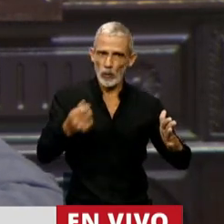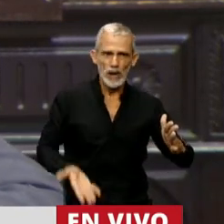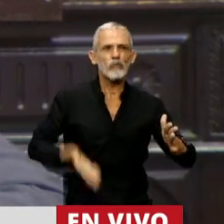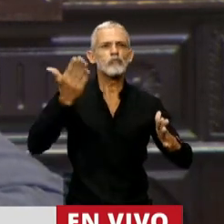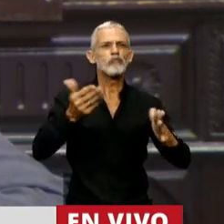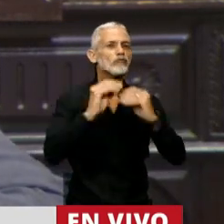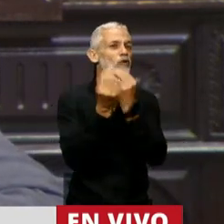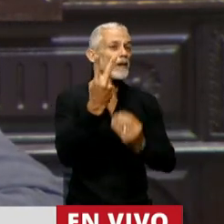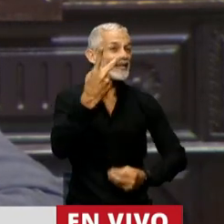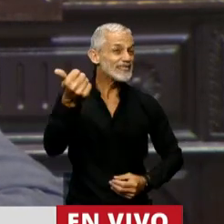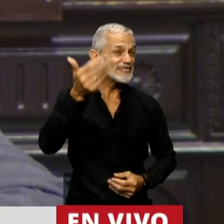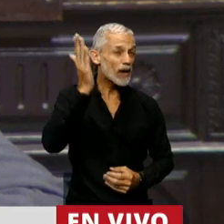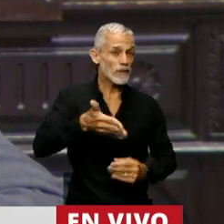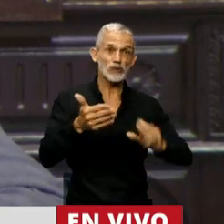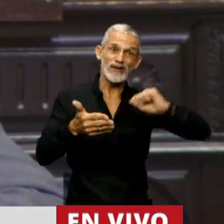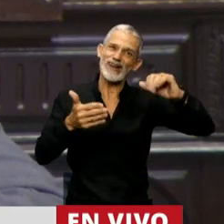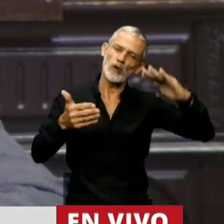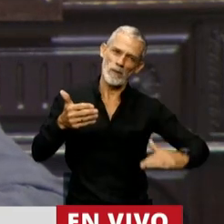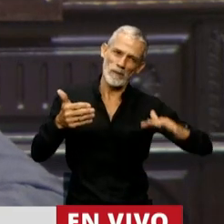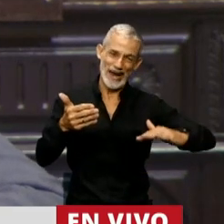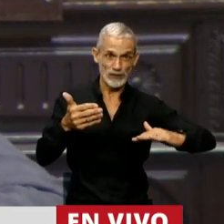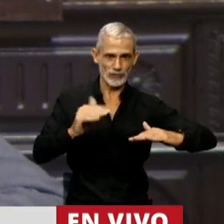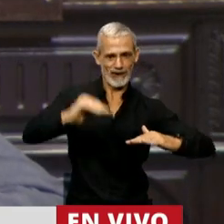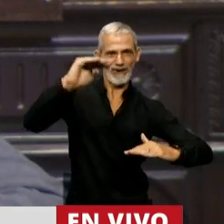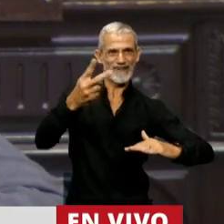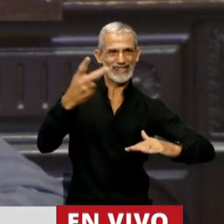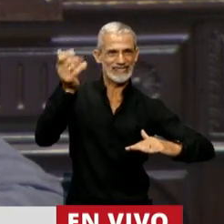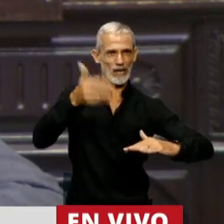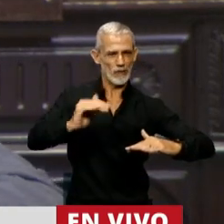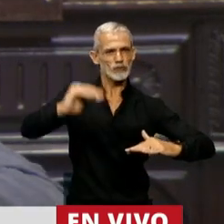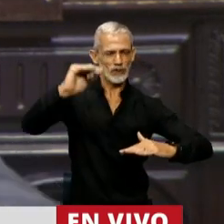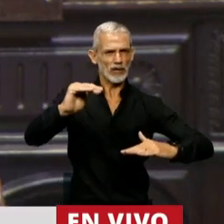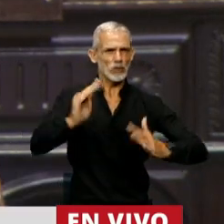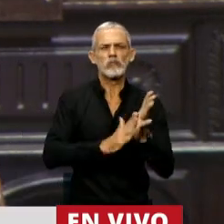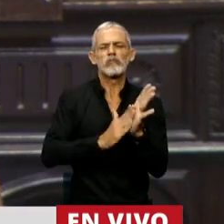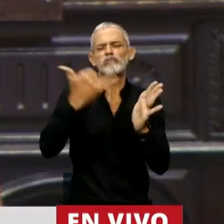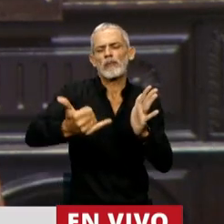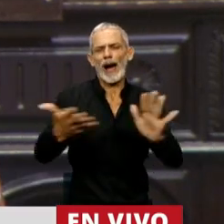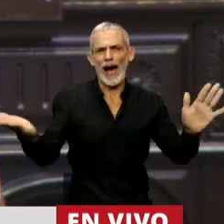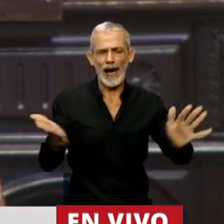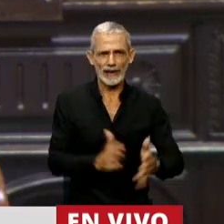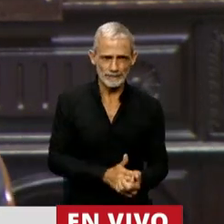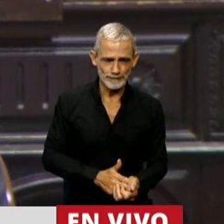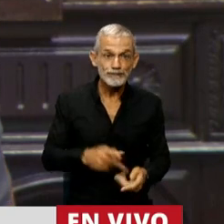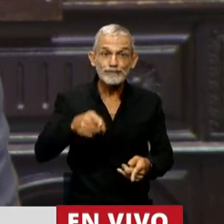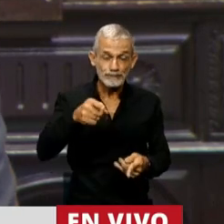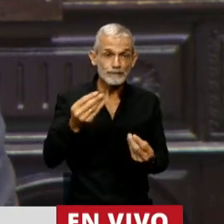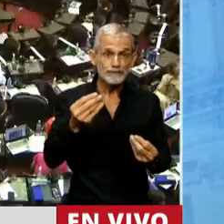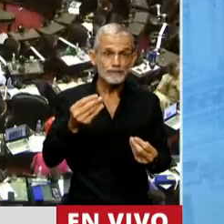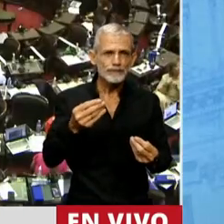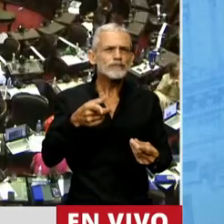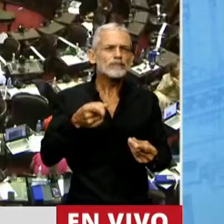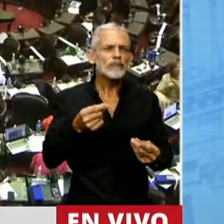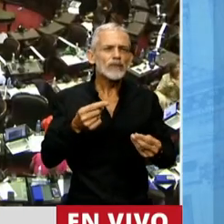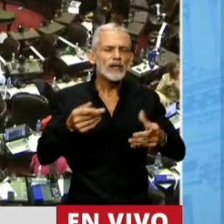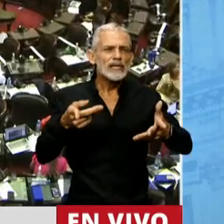jubilados 26% por encima de la inflación, y esto es un dato incontrastable. ¿Y qué produjo ese